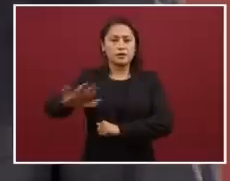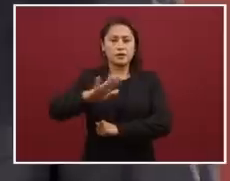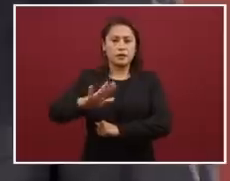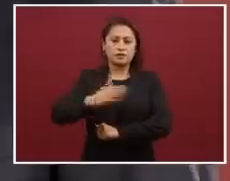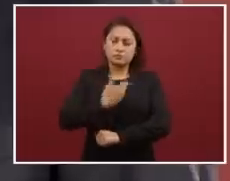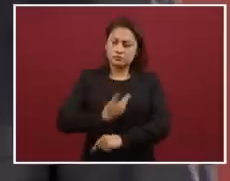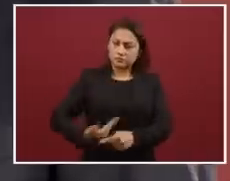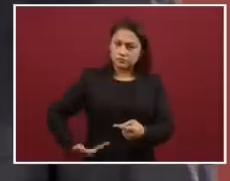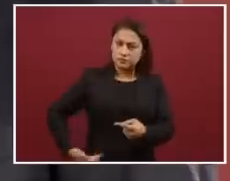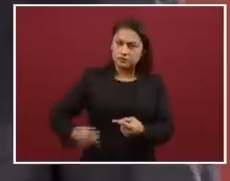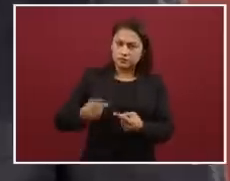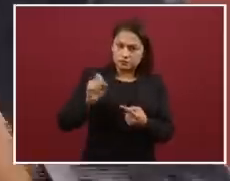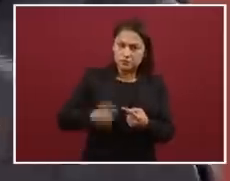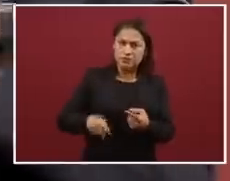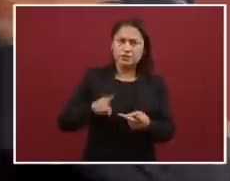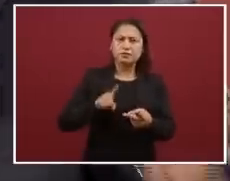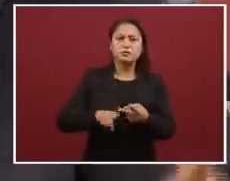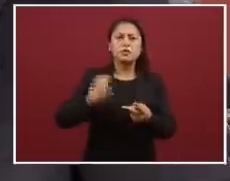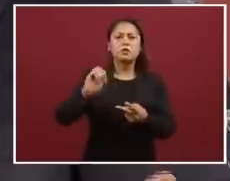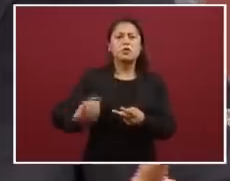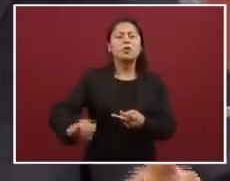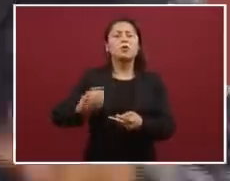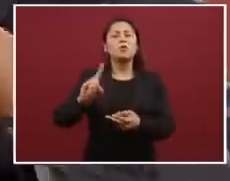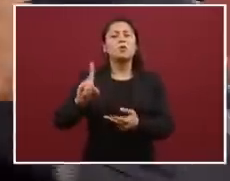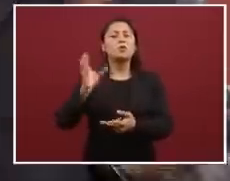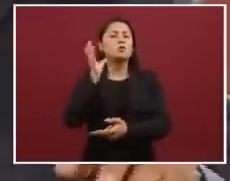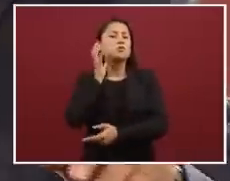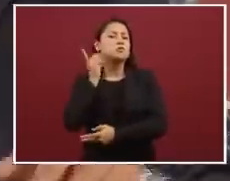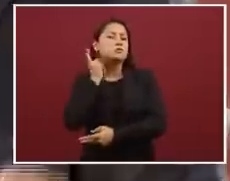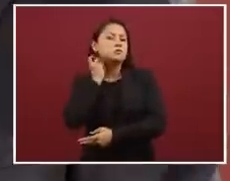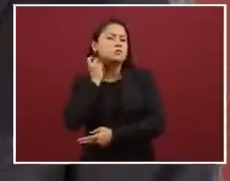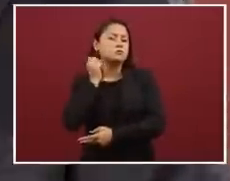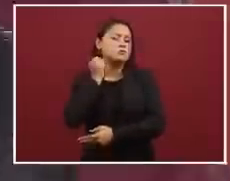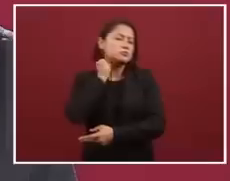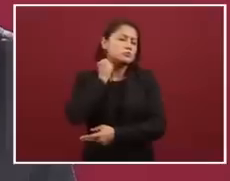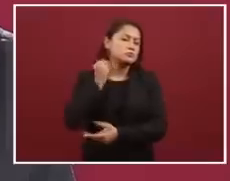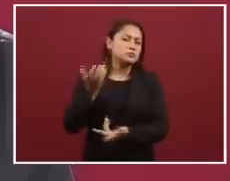Legislativo, de que van a poder tomar decisiones